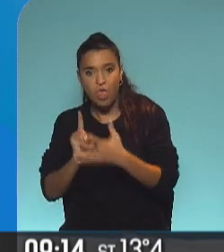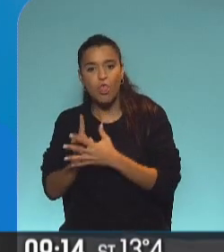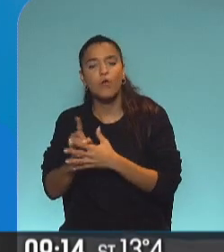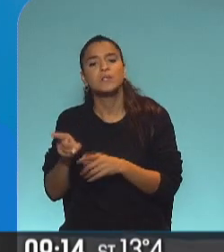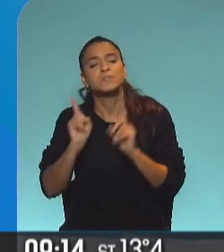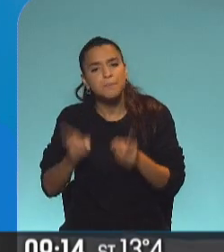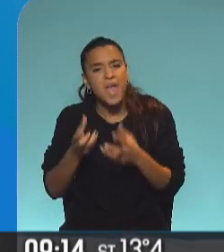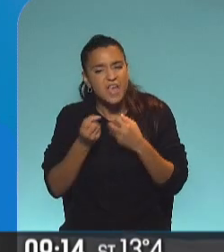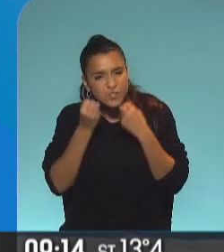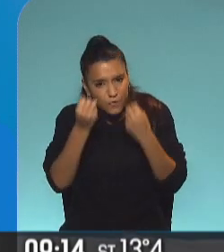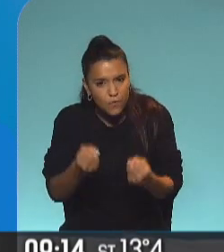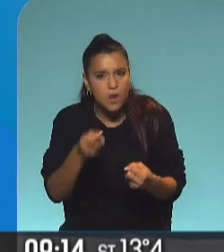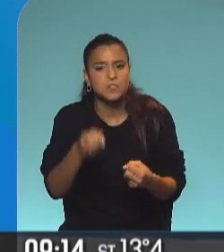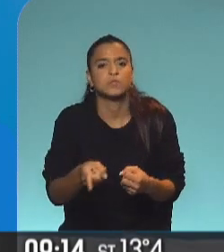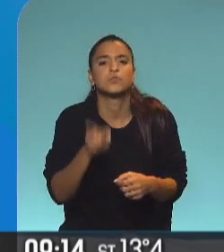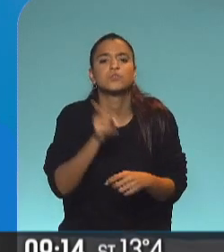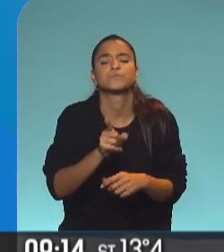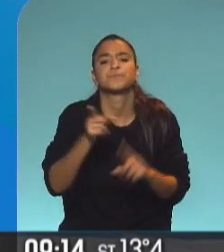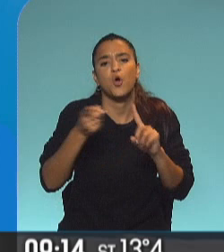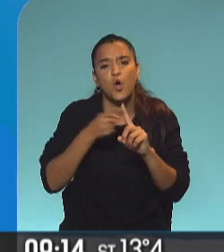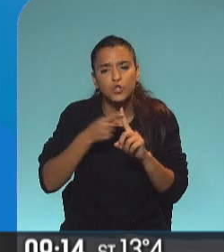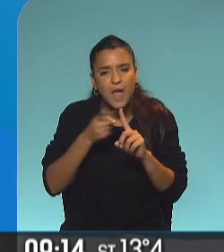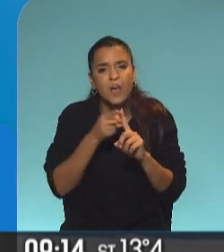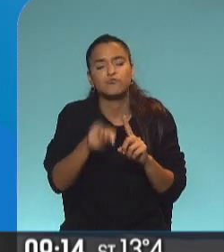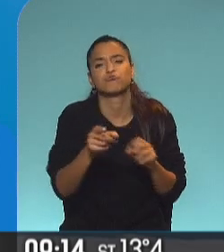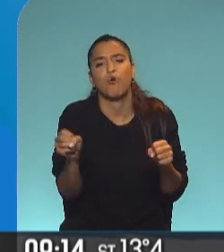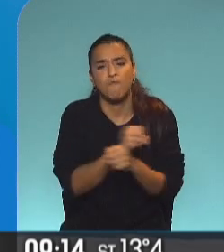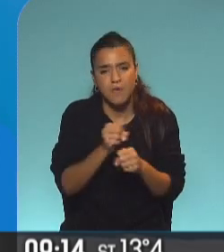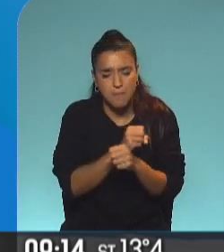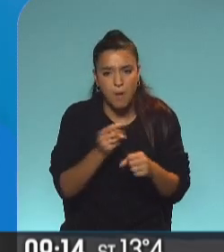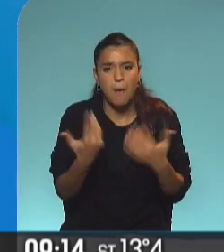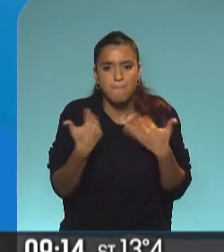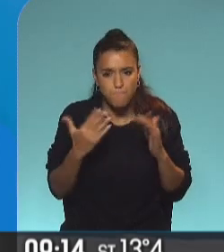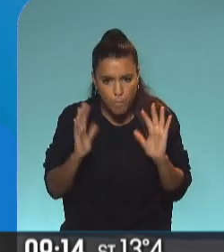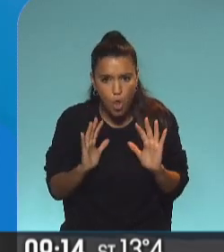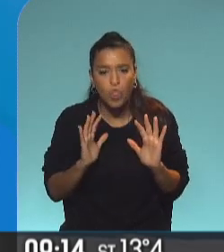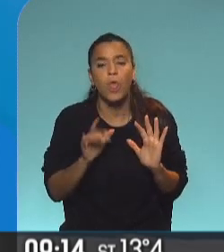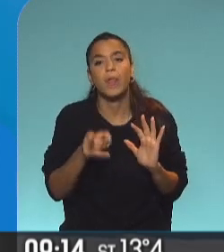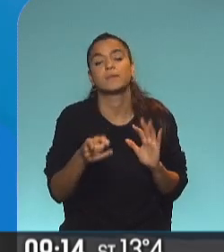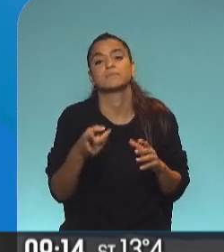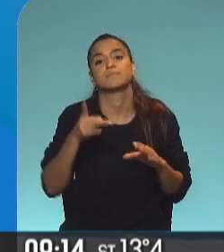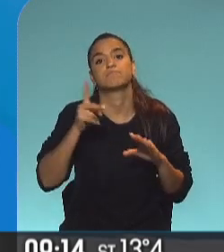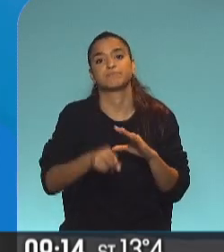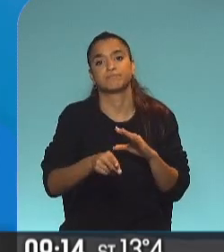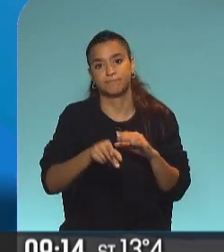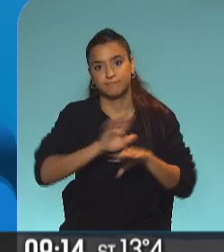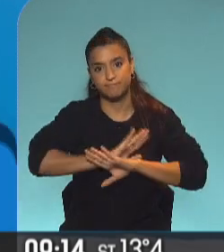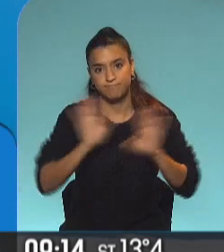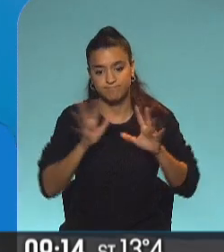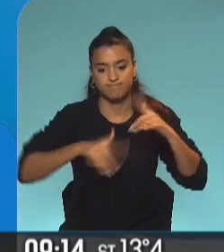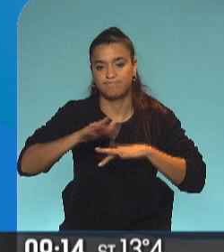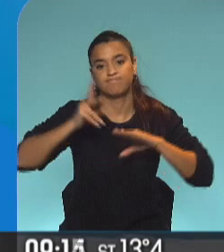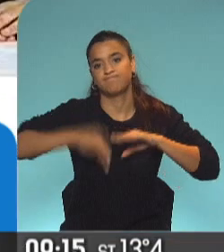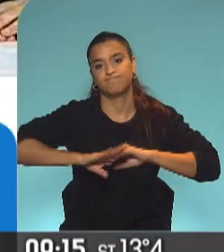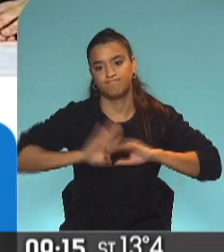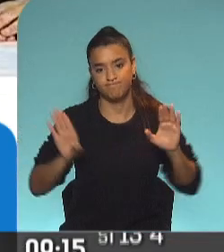importancia del esfuerzo del aislamiento de los contactos estrechos de los casos confirmados para poder interrumpir esta